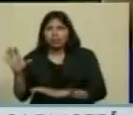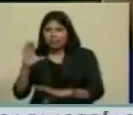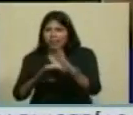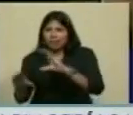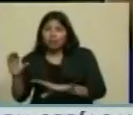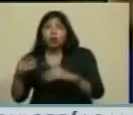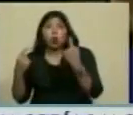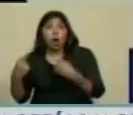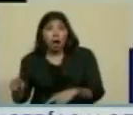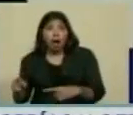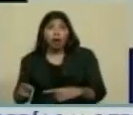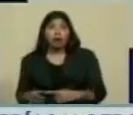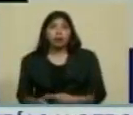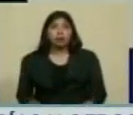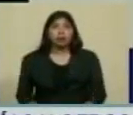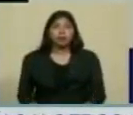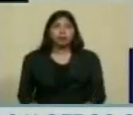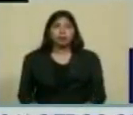tenemos